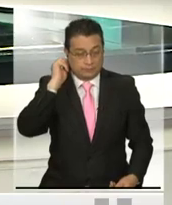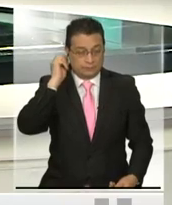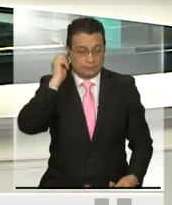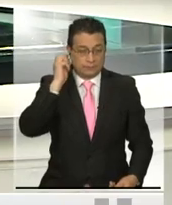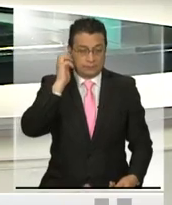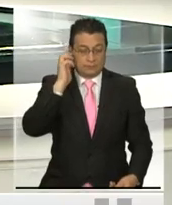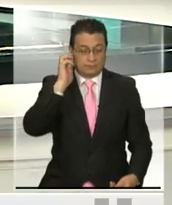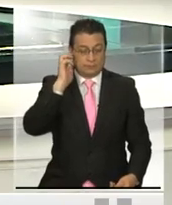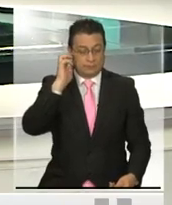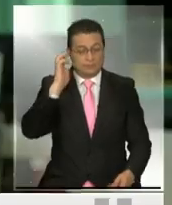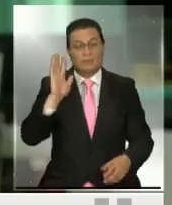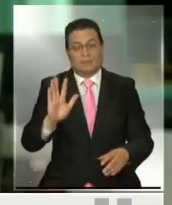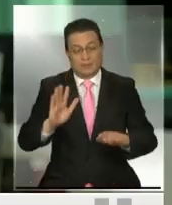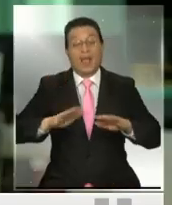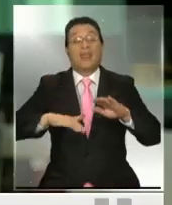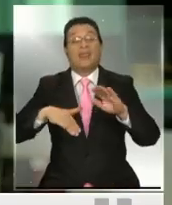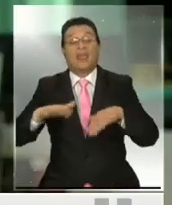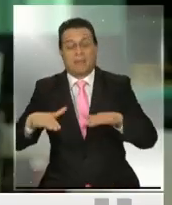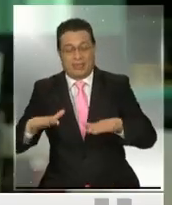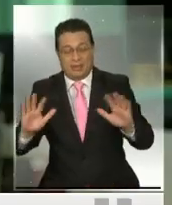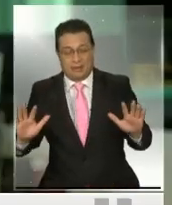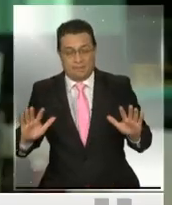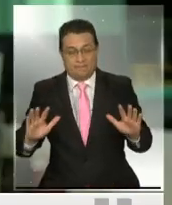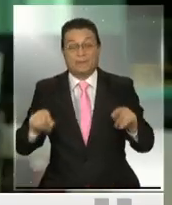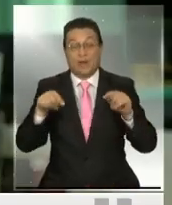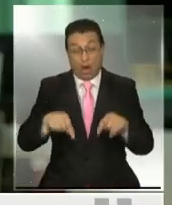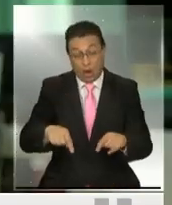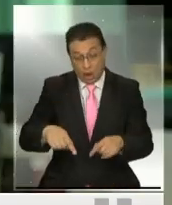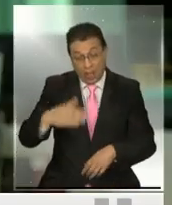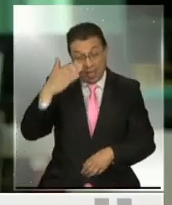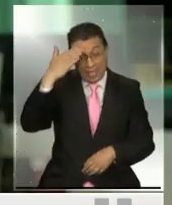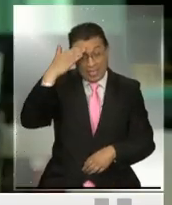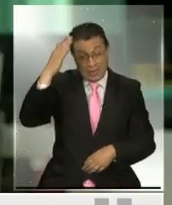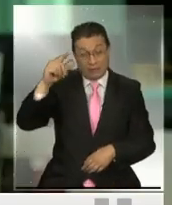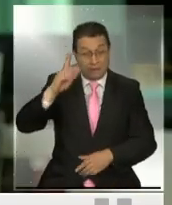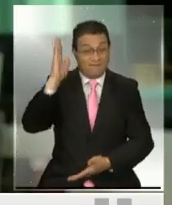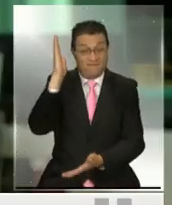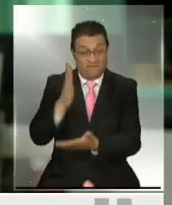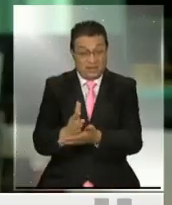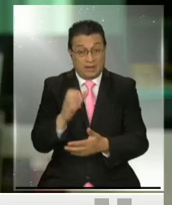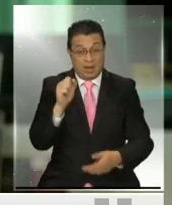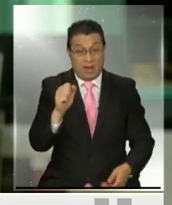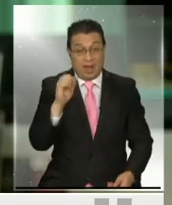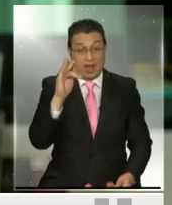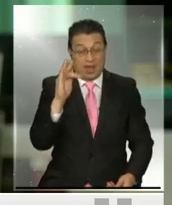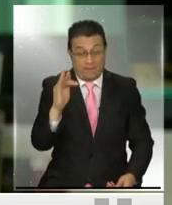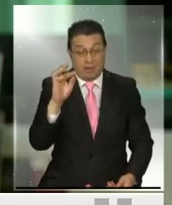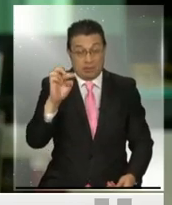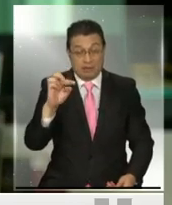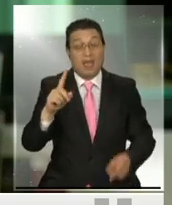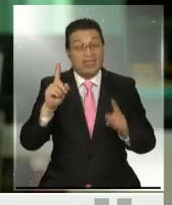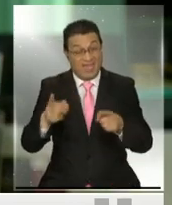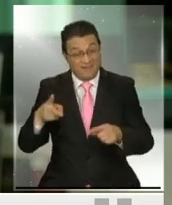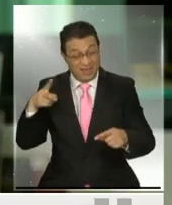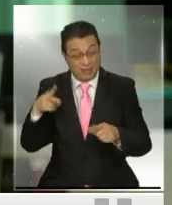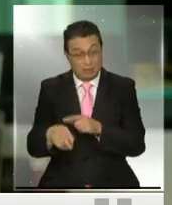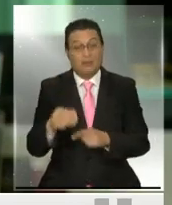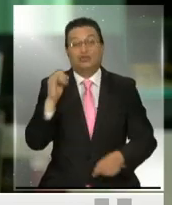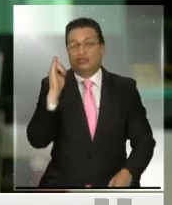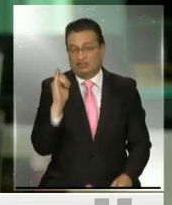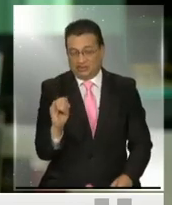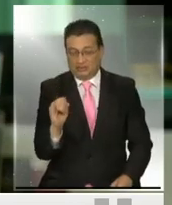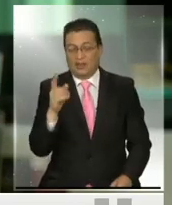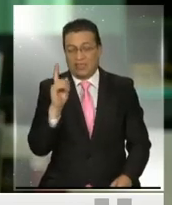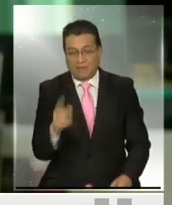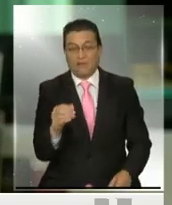creo que depende hoy día según dice terminar con la fe yo diría la respuesta es sí porque hay hoy día una